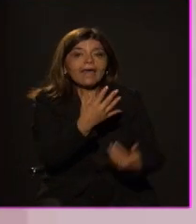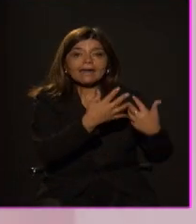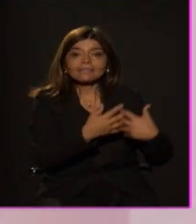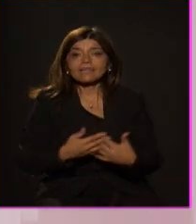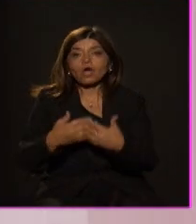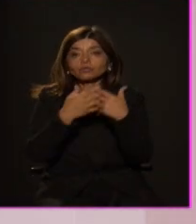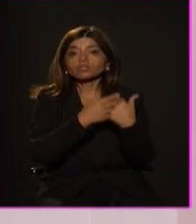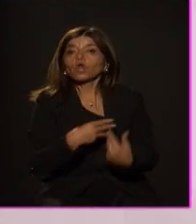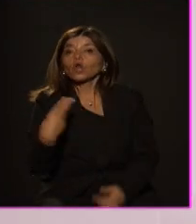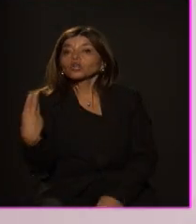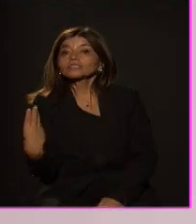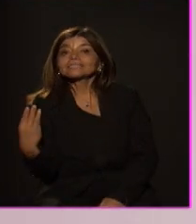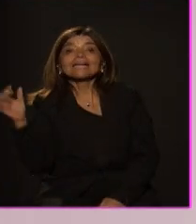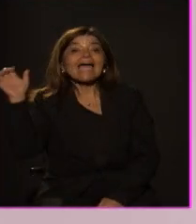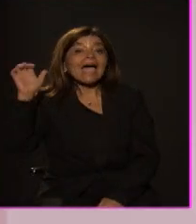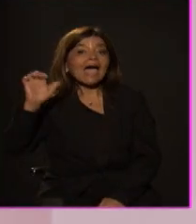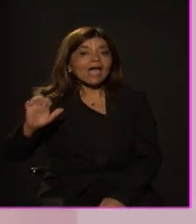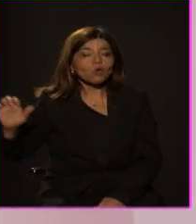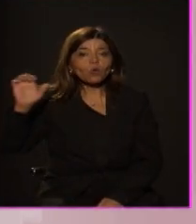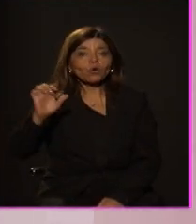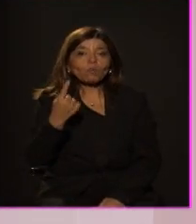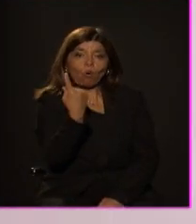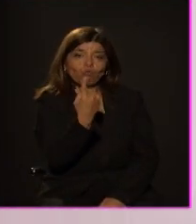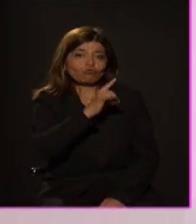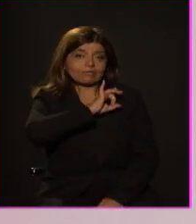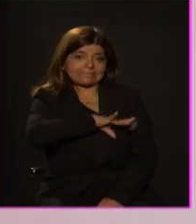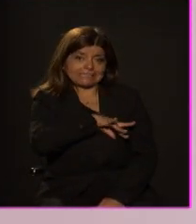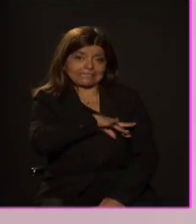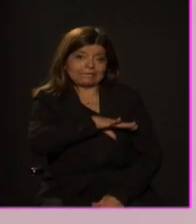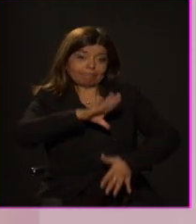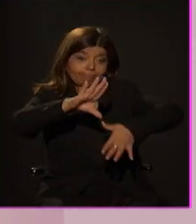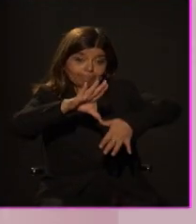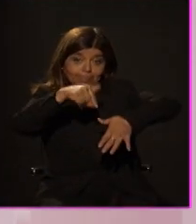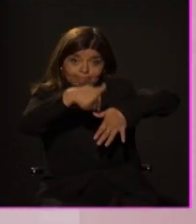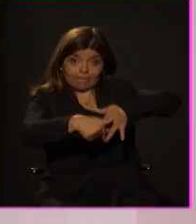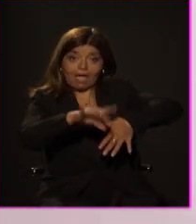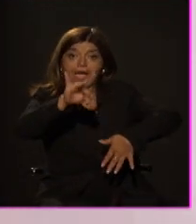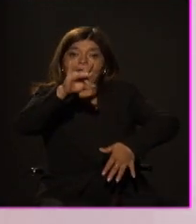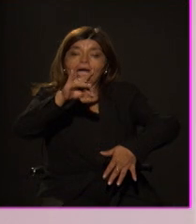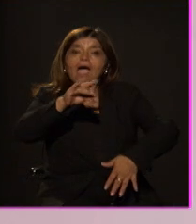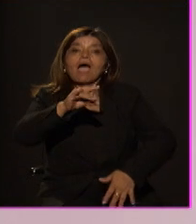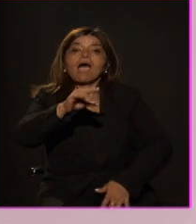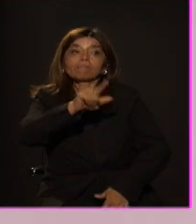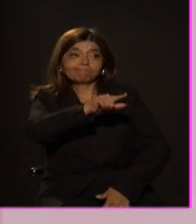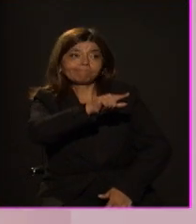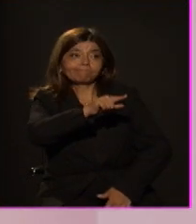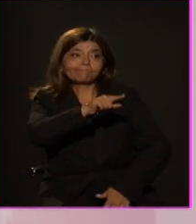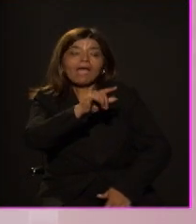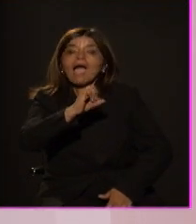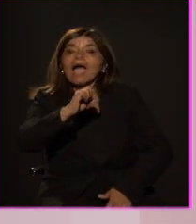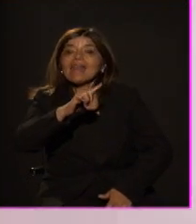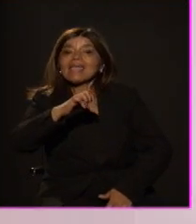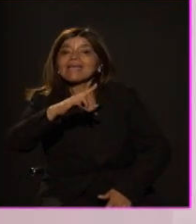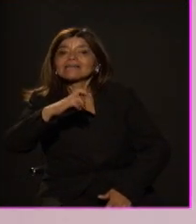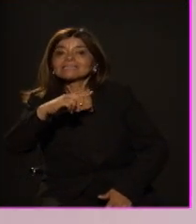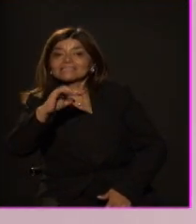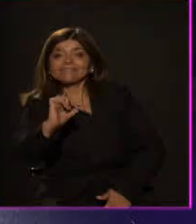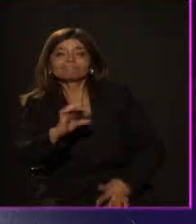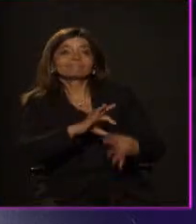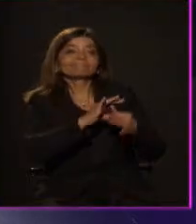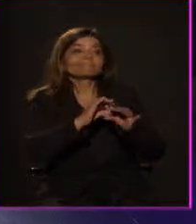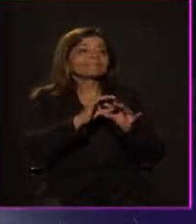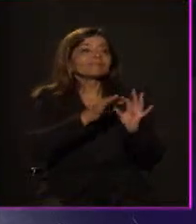3 en Europa y Alerce en Chile y el hemisferio sur. Y Alerce hoy día usa datos de telescopios precursores a